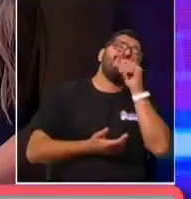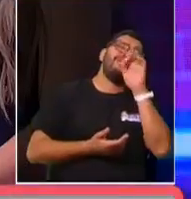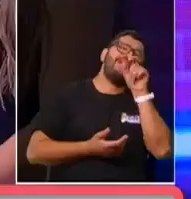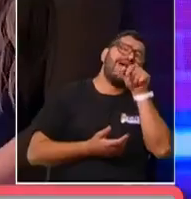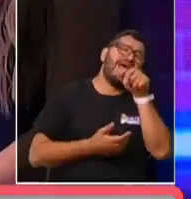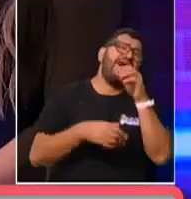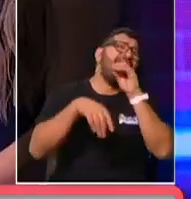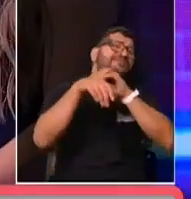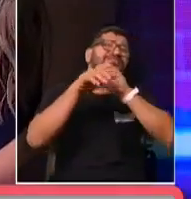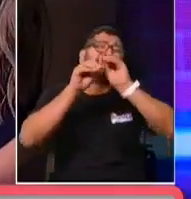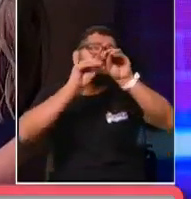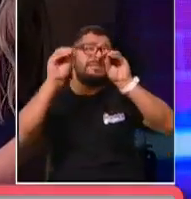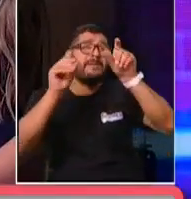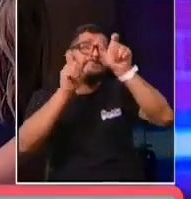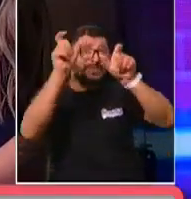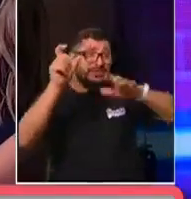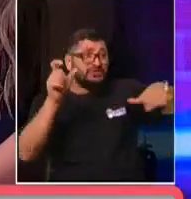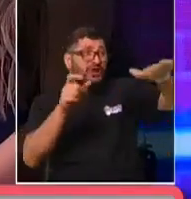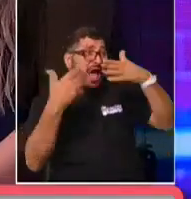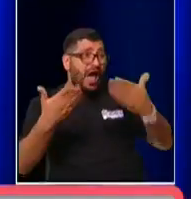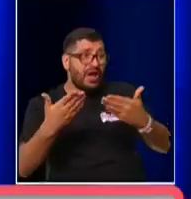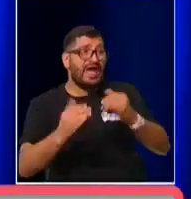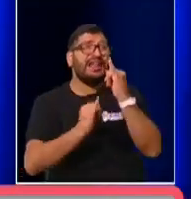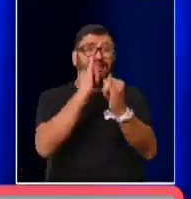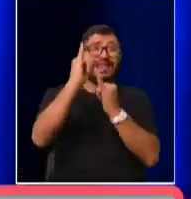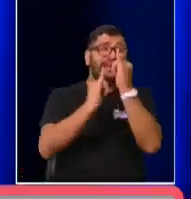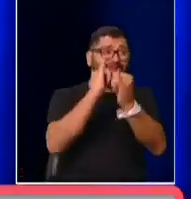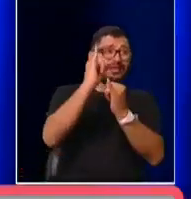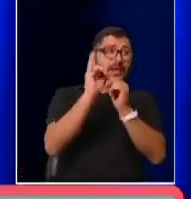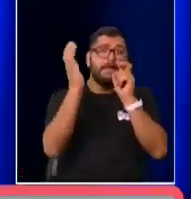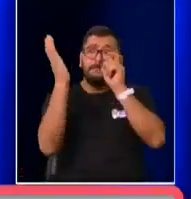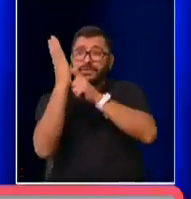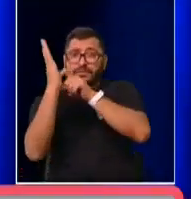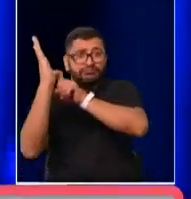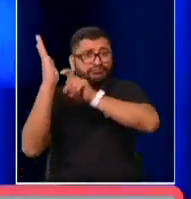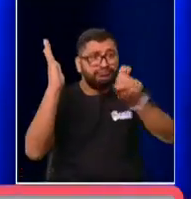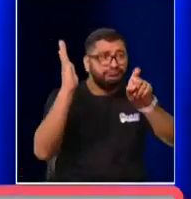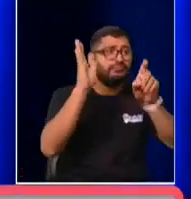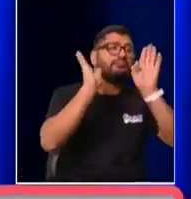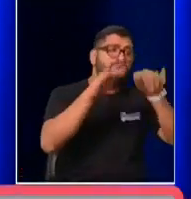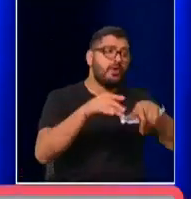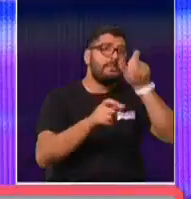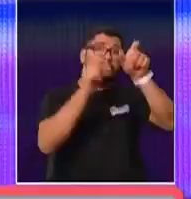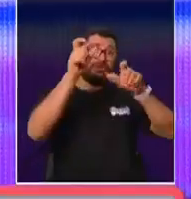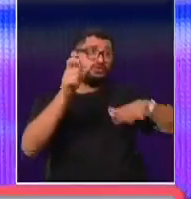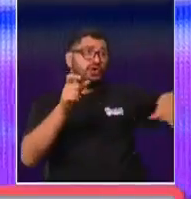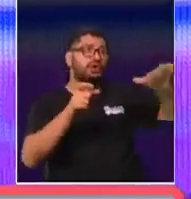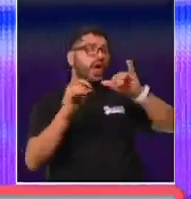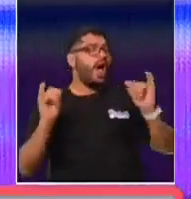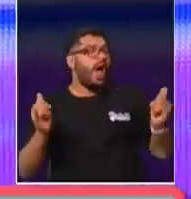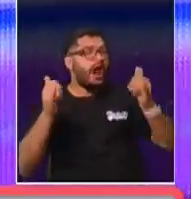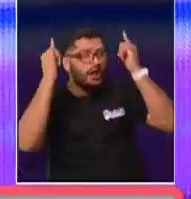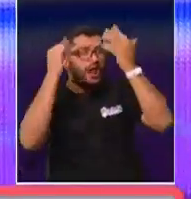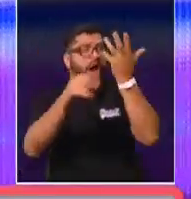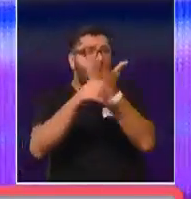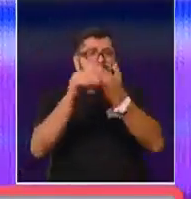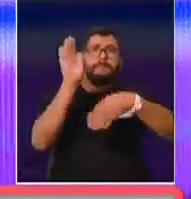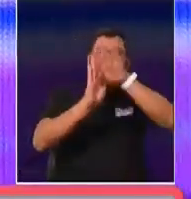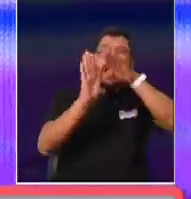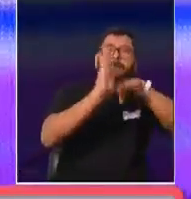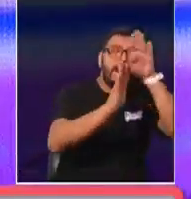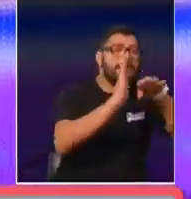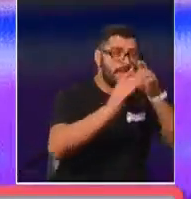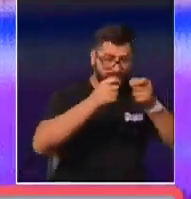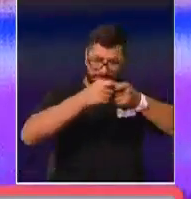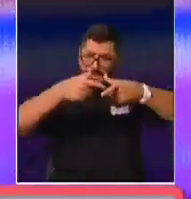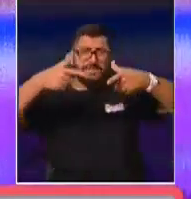botón digital en este momento para que existan muchas más Fer con esa fuerza y esa alegría. Sí, es súper necesario porque de